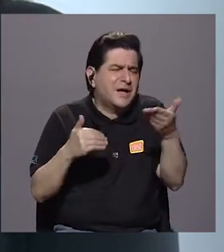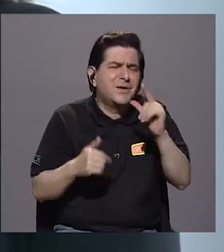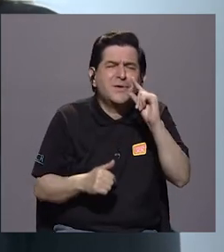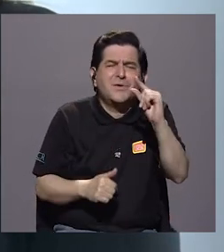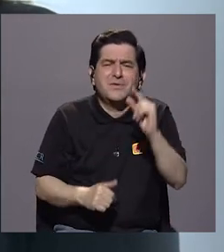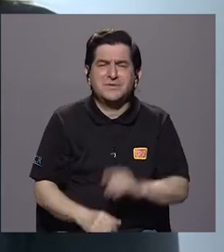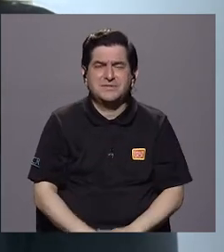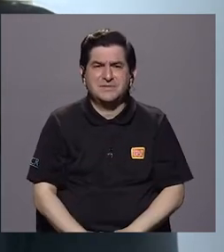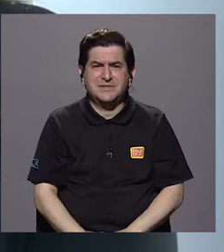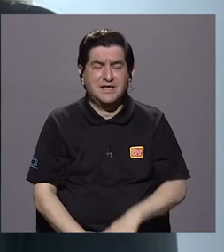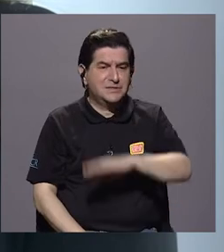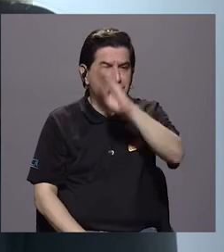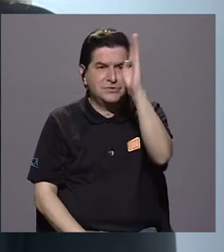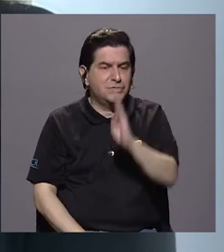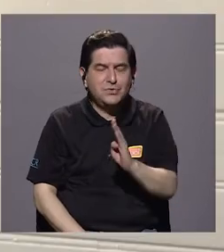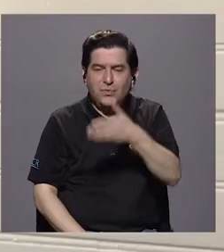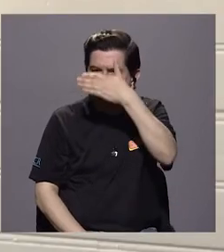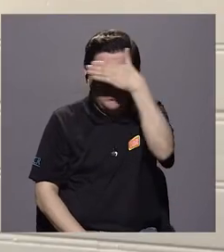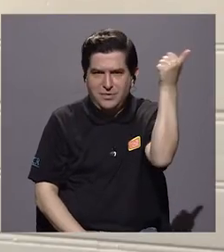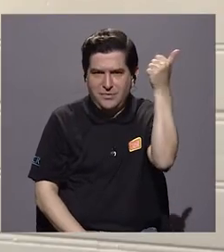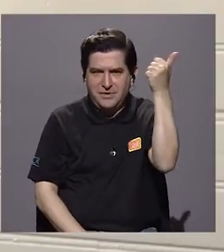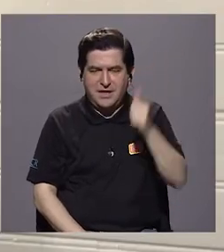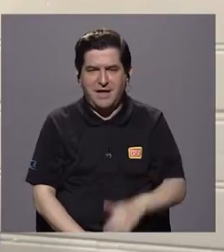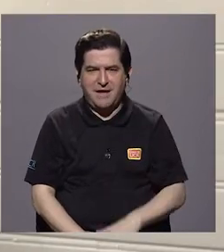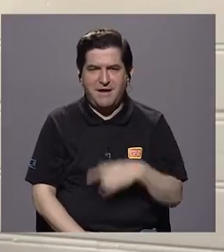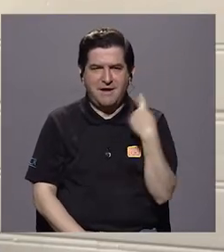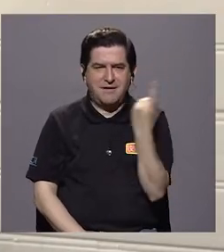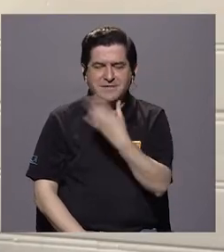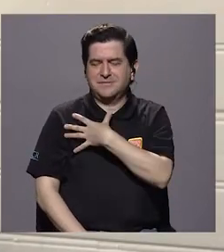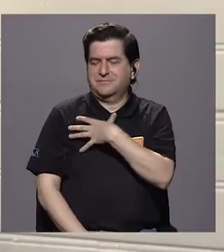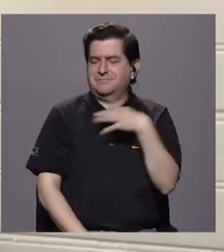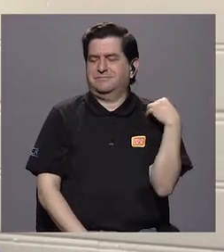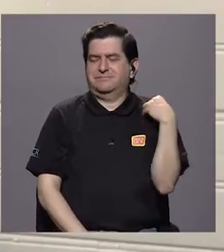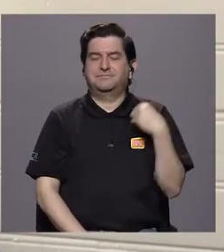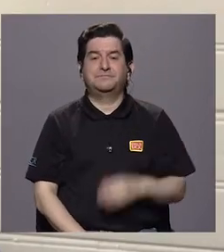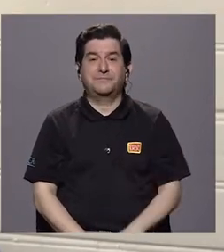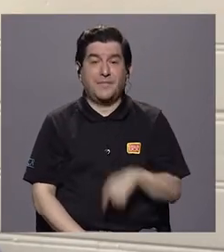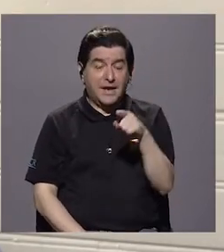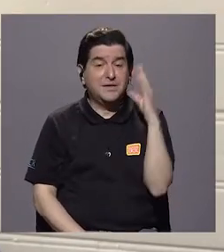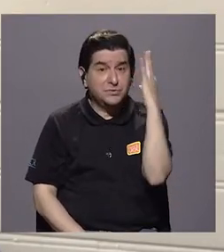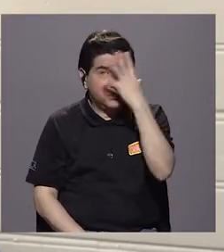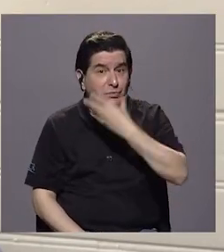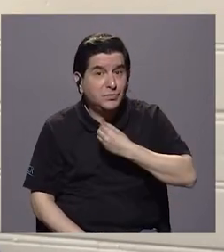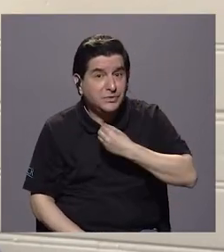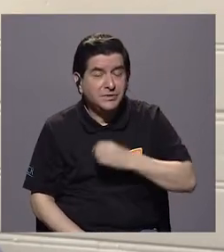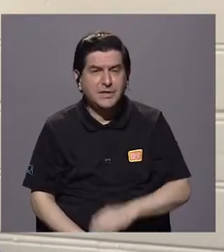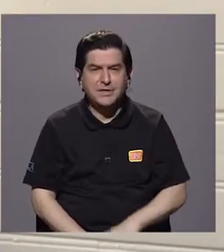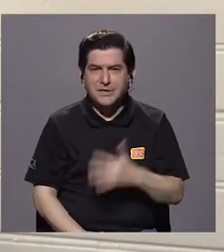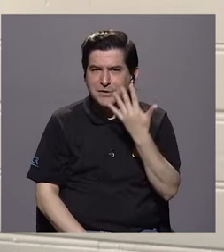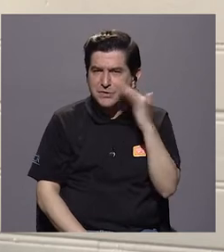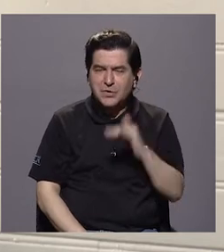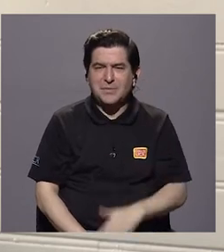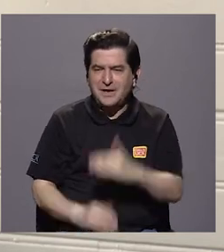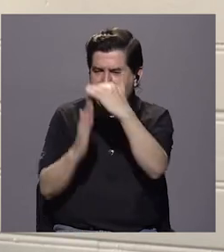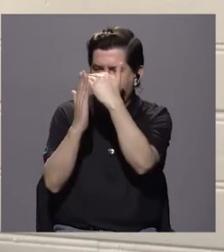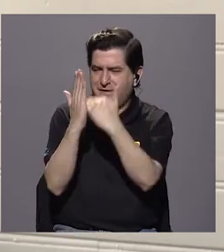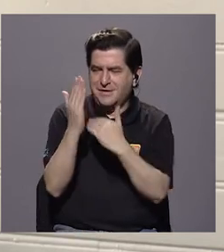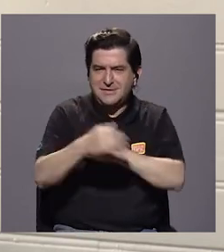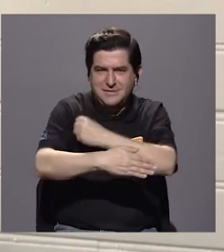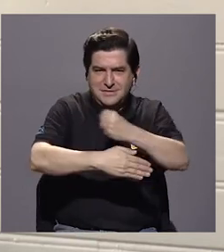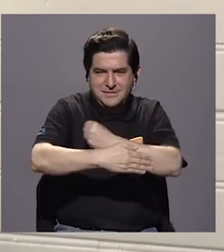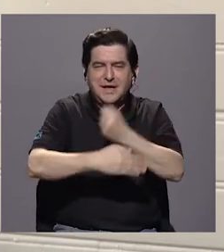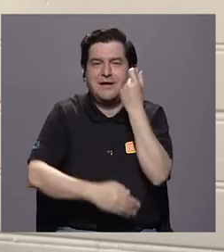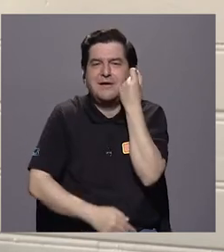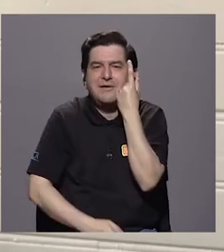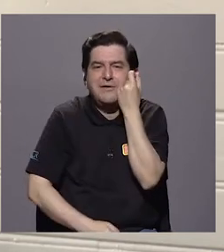no van a pasar nunca desapercibidos, siempre nos van a encantar. Y eso es muy lindo, ¿verdad? Porque parece como un recetario para que verdaderamente